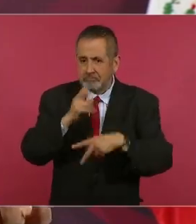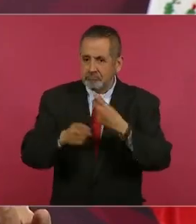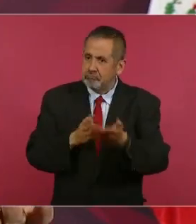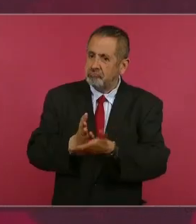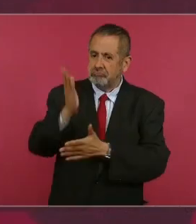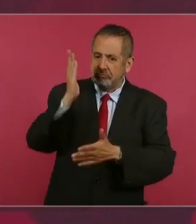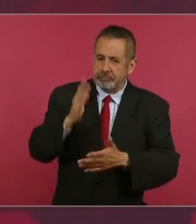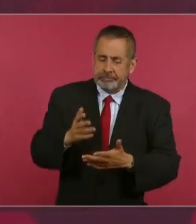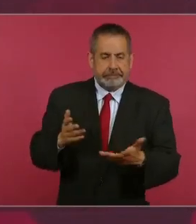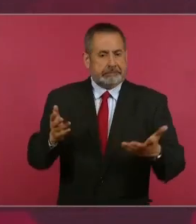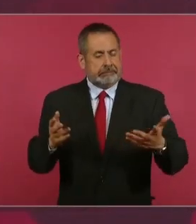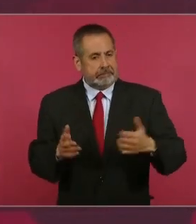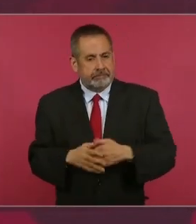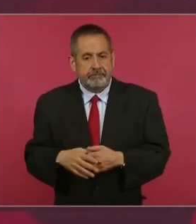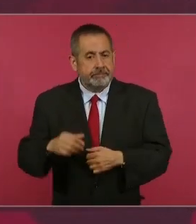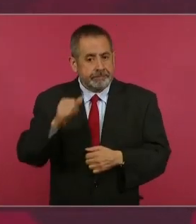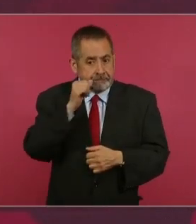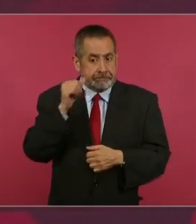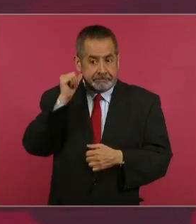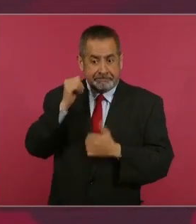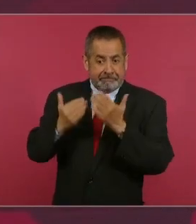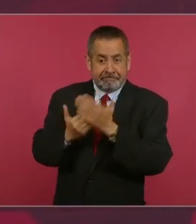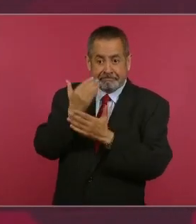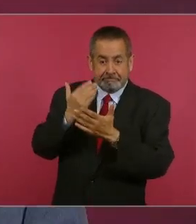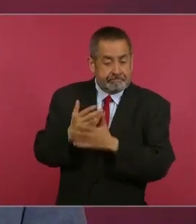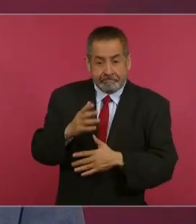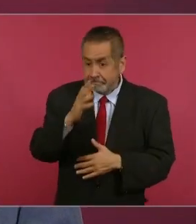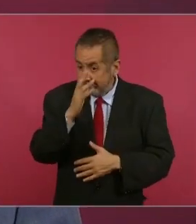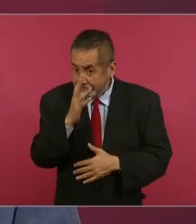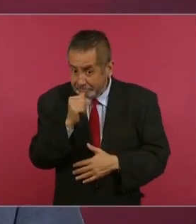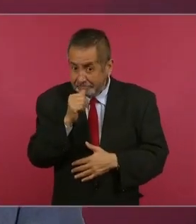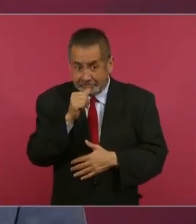Ayer en la mañana, pues no se podía